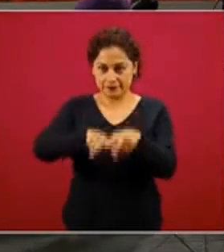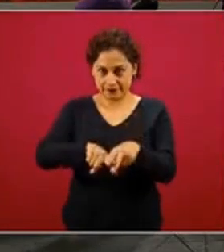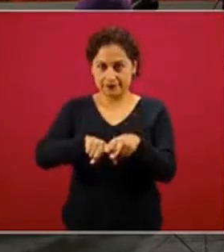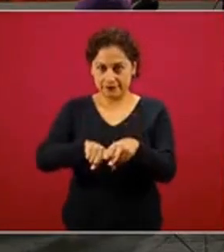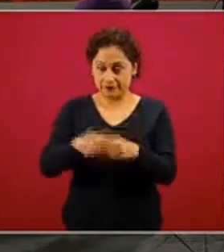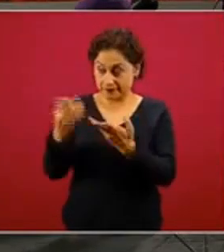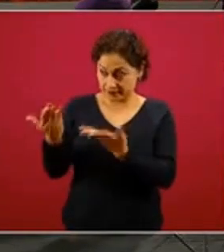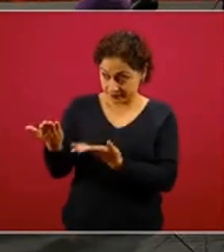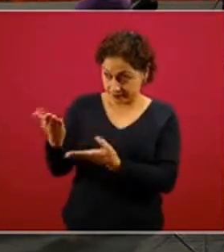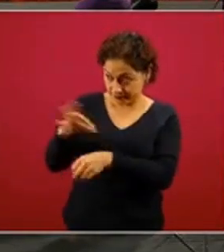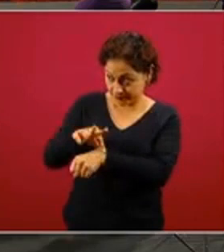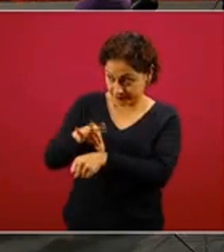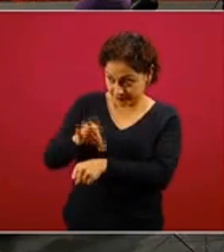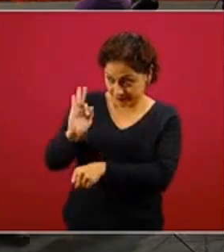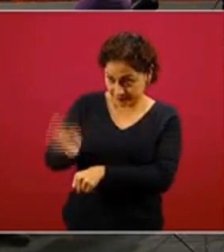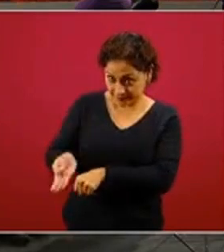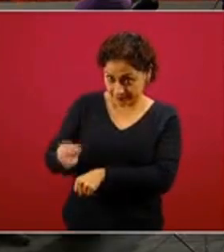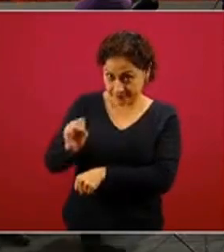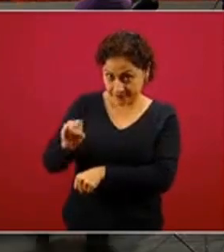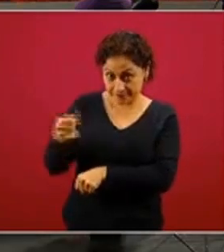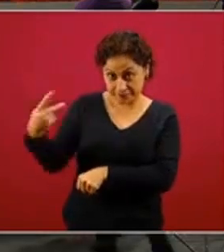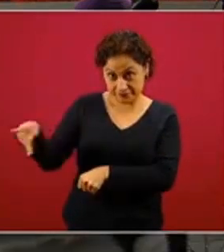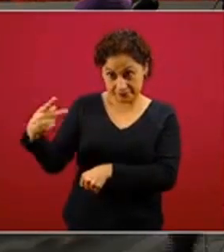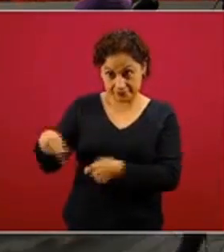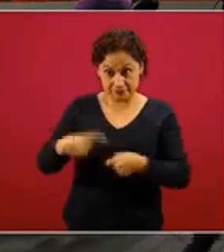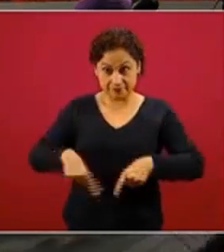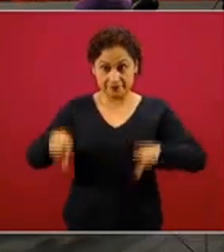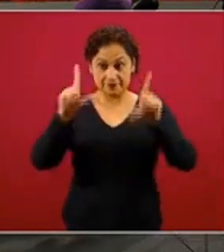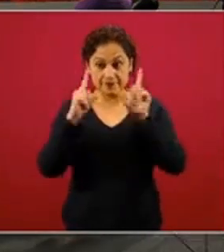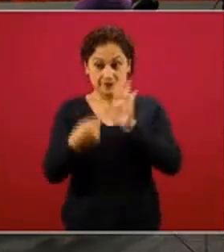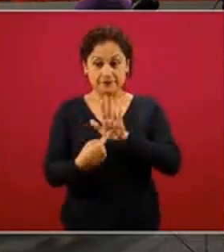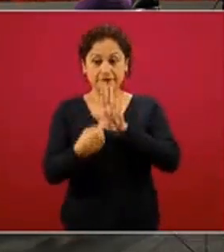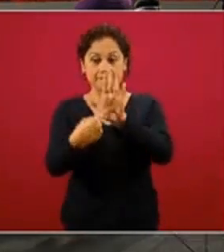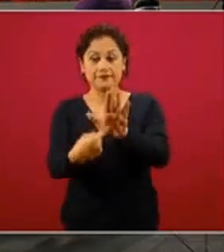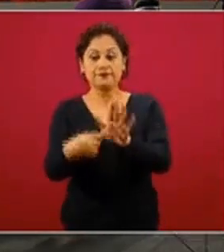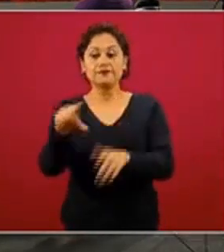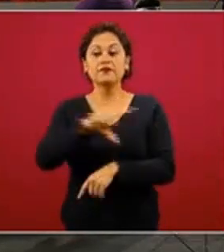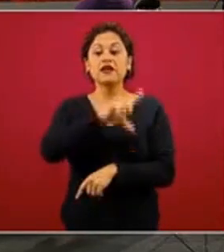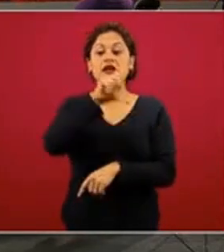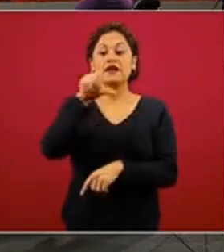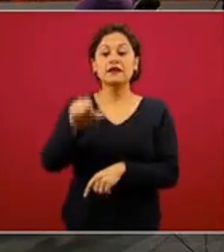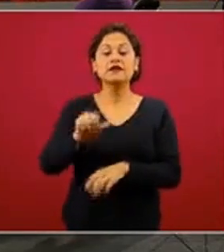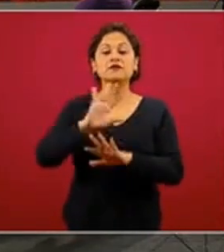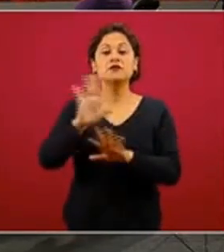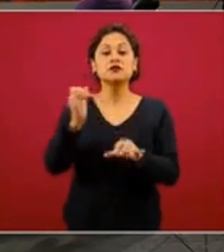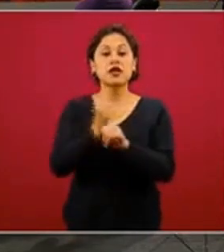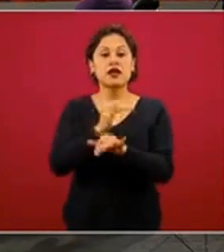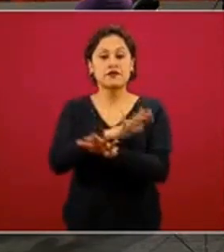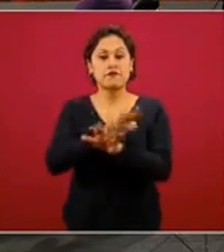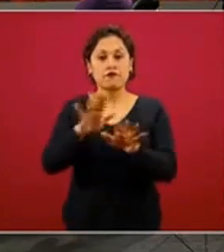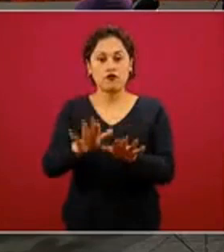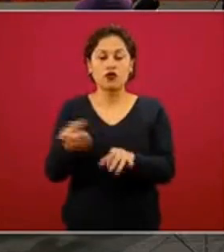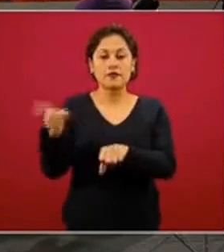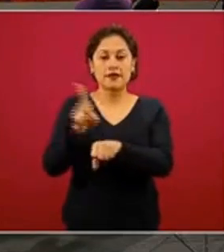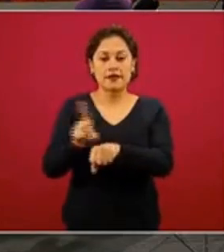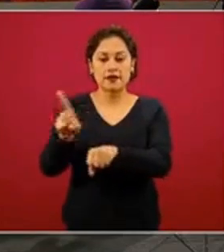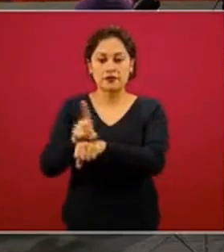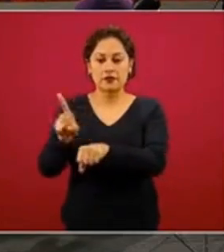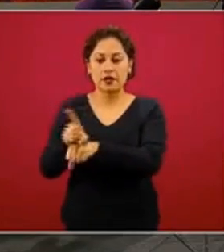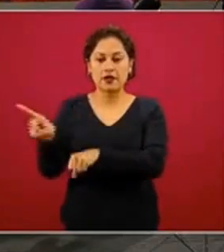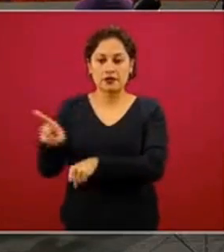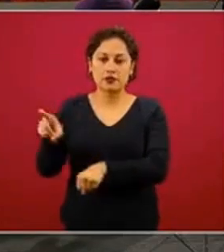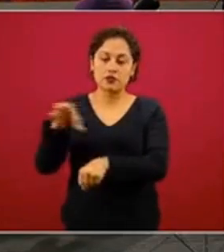doctor, con su propia presentación y después abordamos el informe técnico que presentaría el doctor José Luis